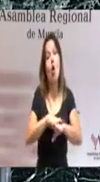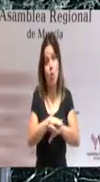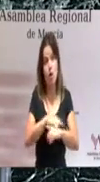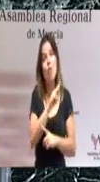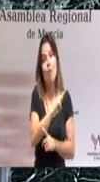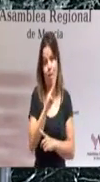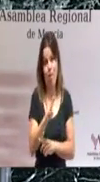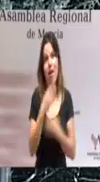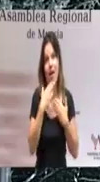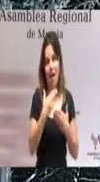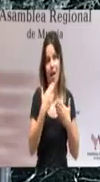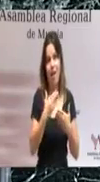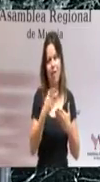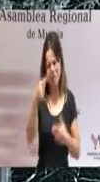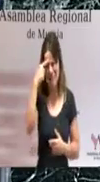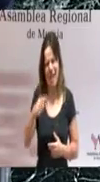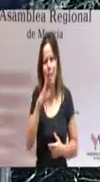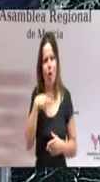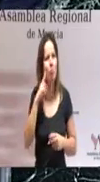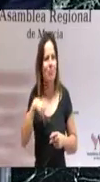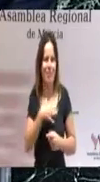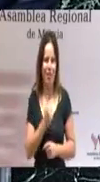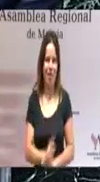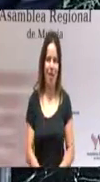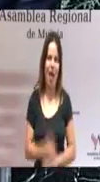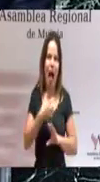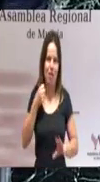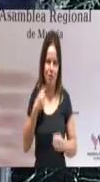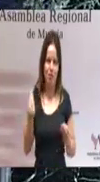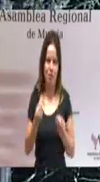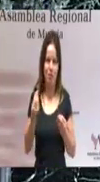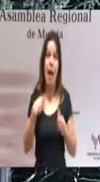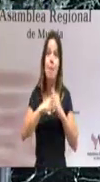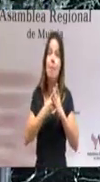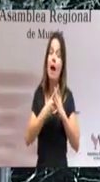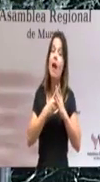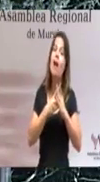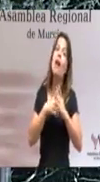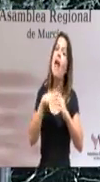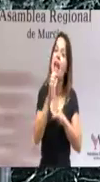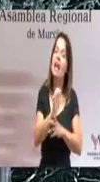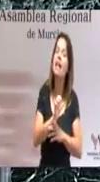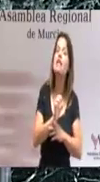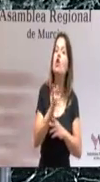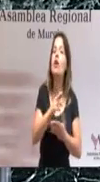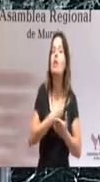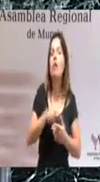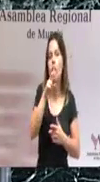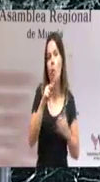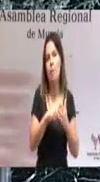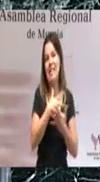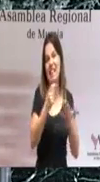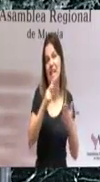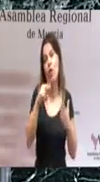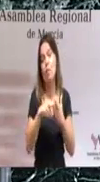Partido Popular. Usted lo sabe, aunque no lo quiera reconocer. El Plan Energético de la Región de Murcia 2016-2020